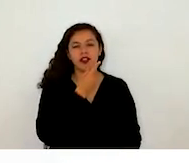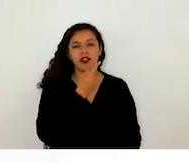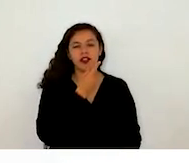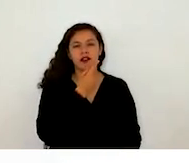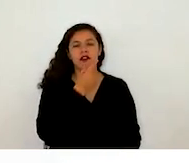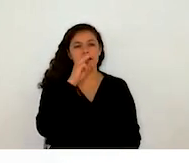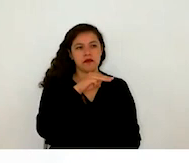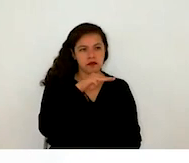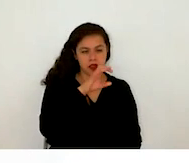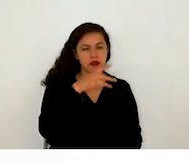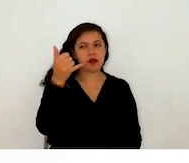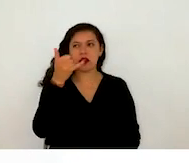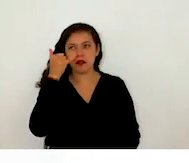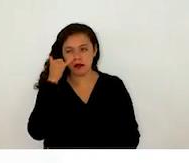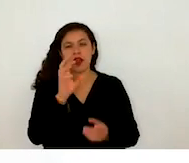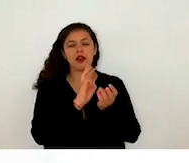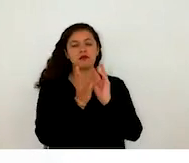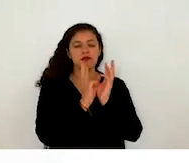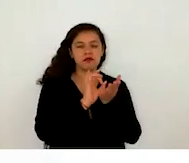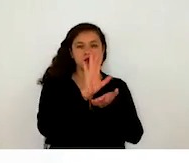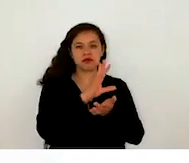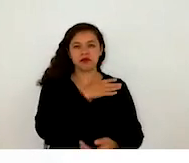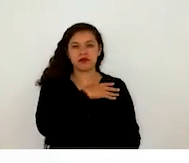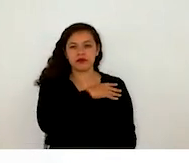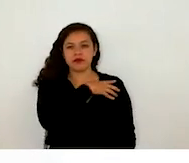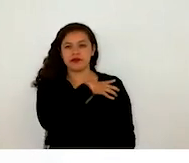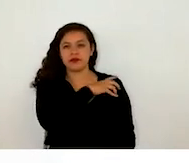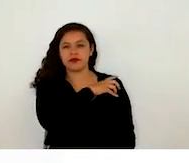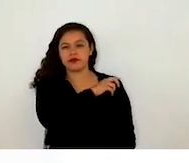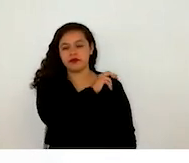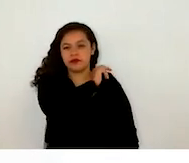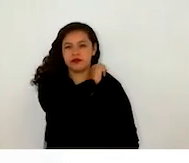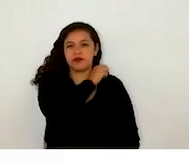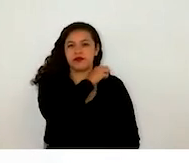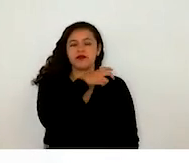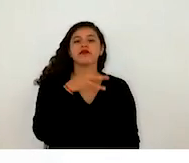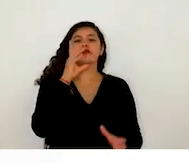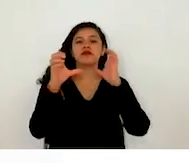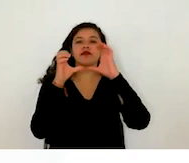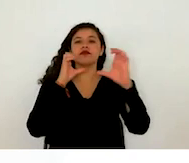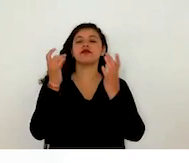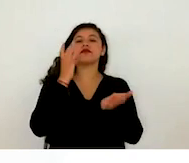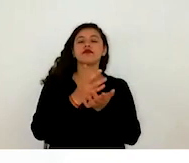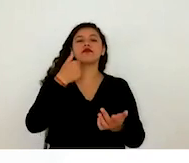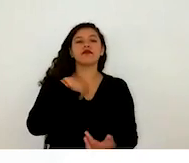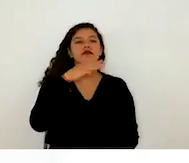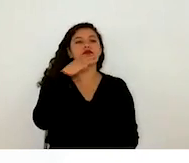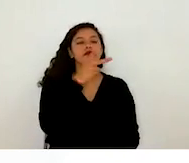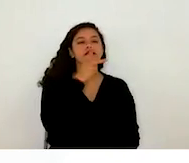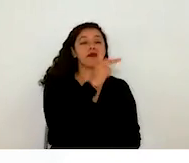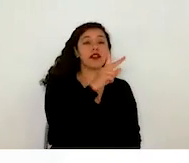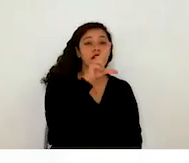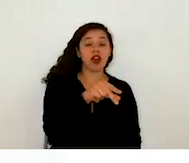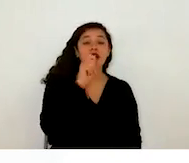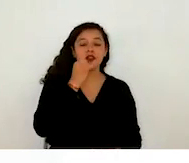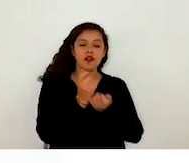las hermanas telefónicas recuerden esta comunicación verbal no nada más es la que yo invito con las palabras sino la que se